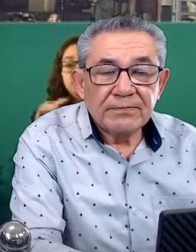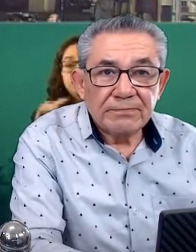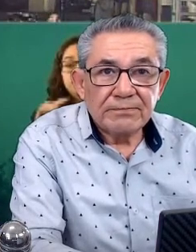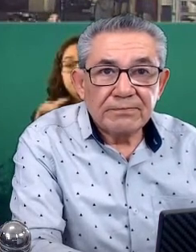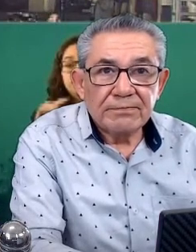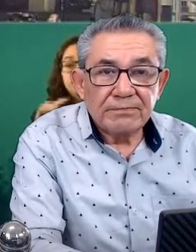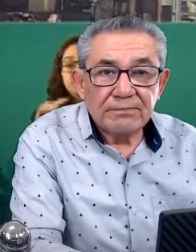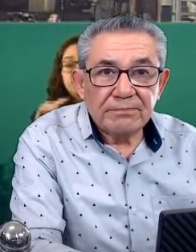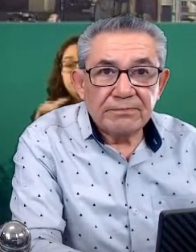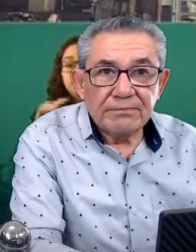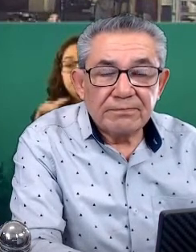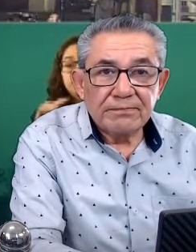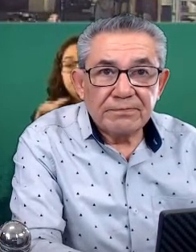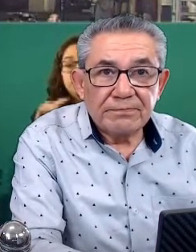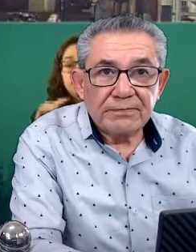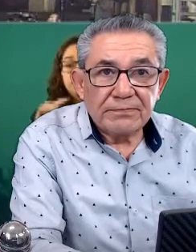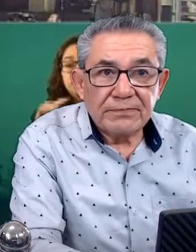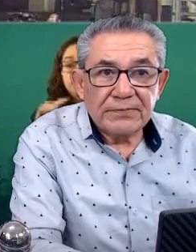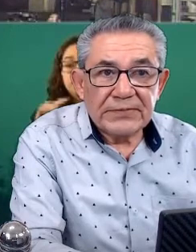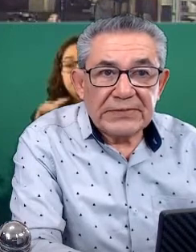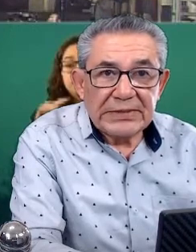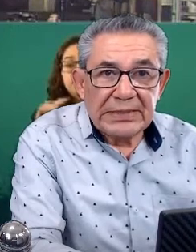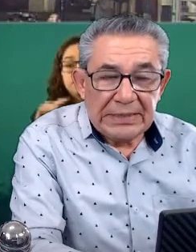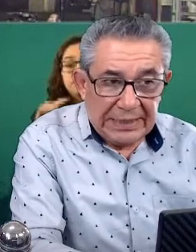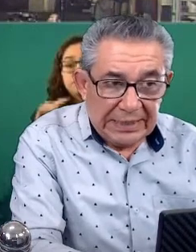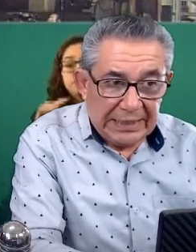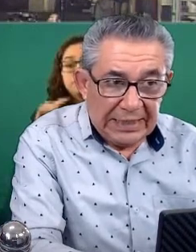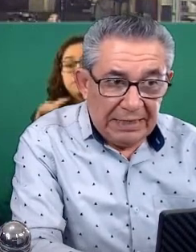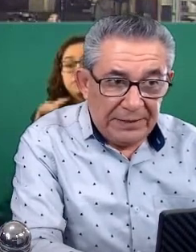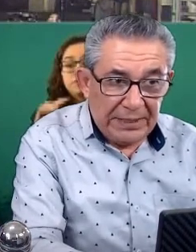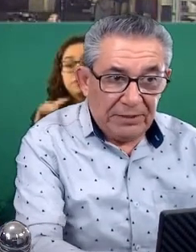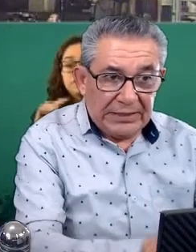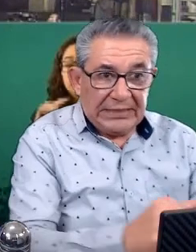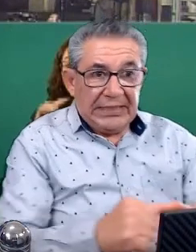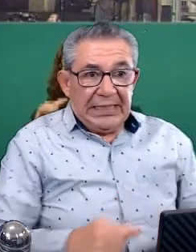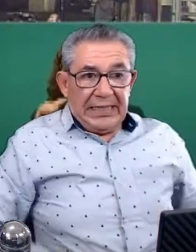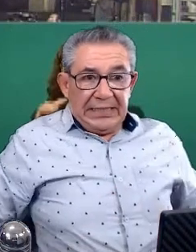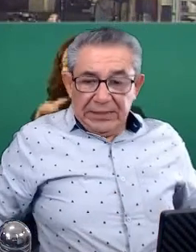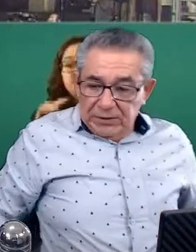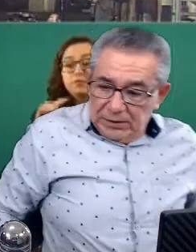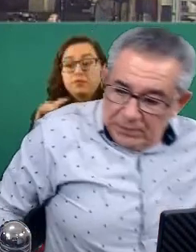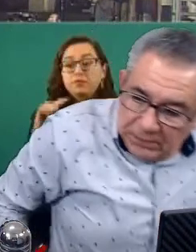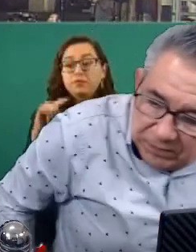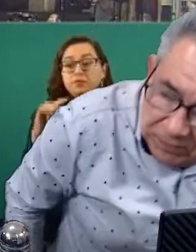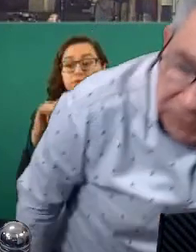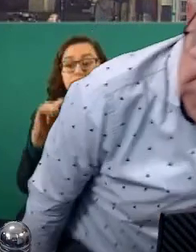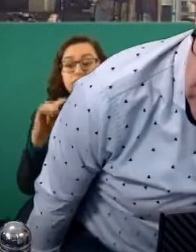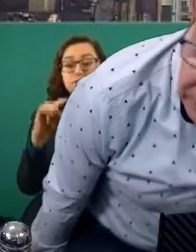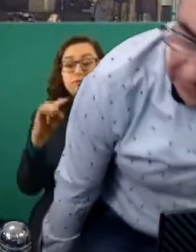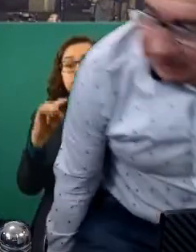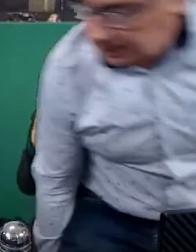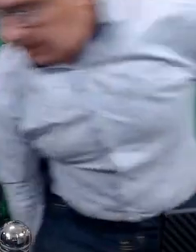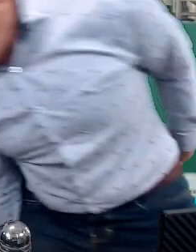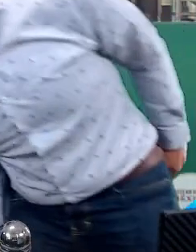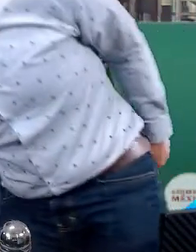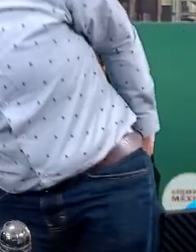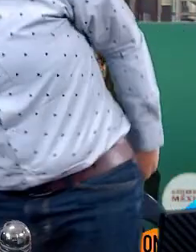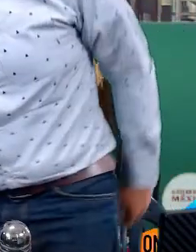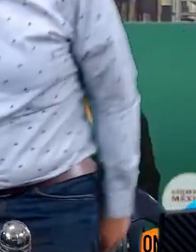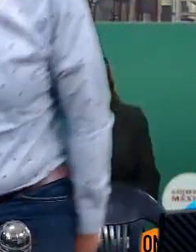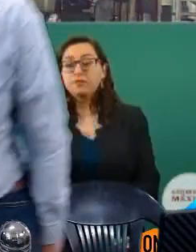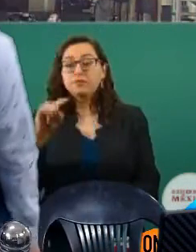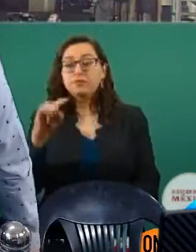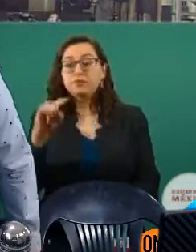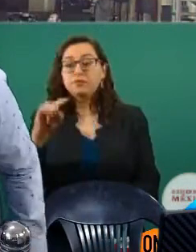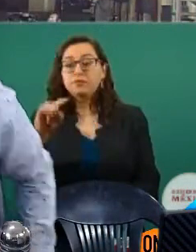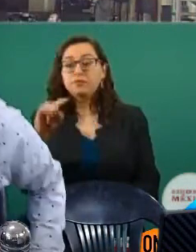aquí. Va a seguir, comparte lo que sucedió esta mañana. Pásale, Víctor. El video es este de Calderón. Pásale.